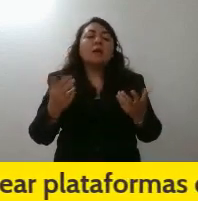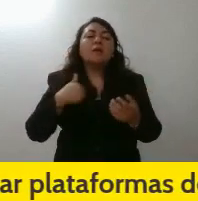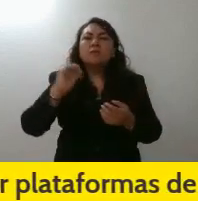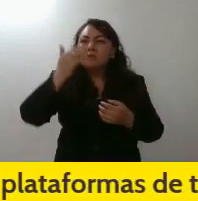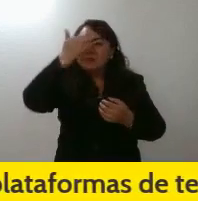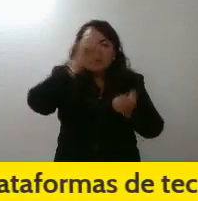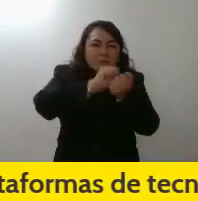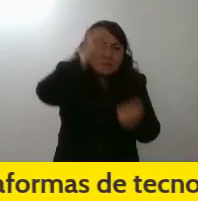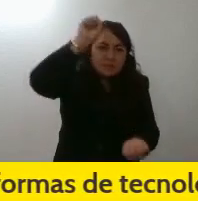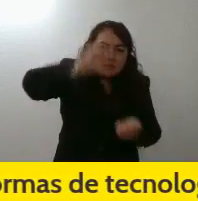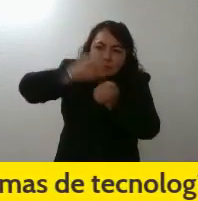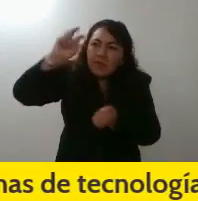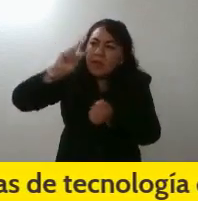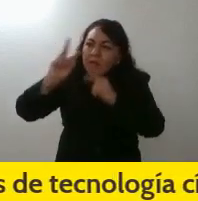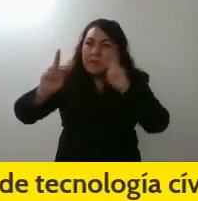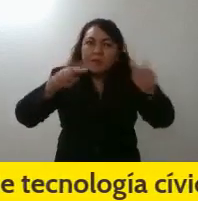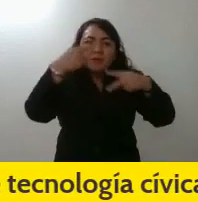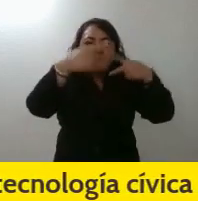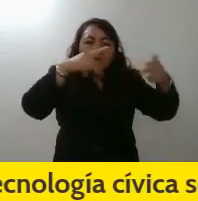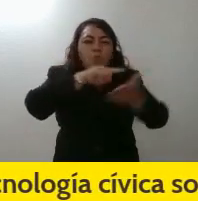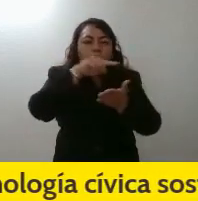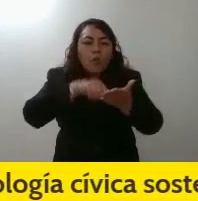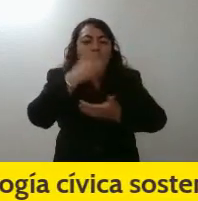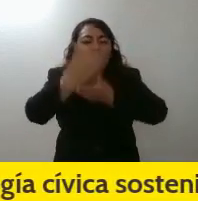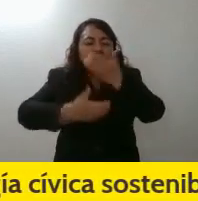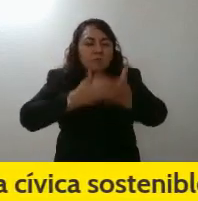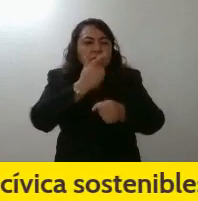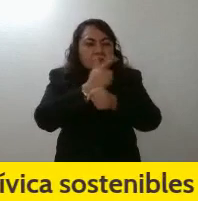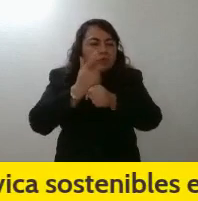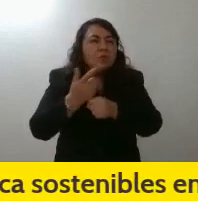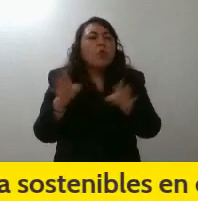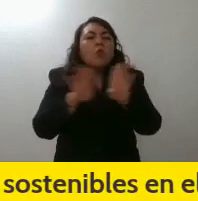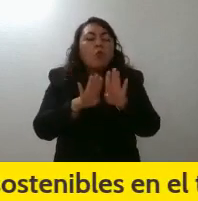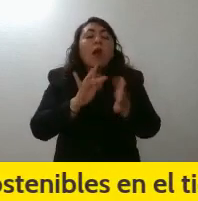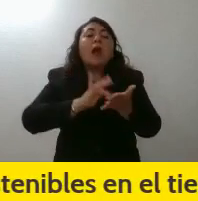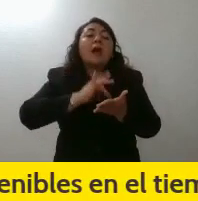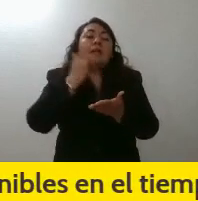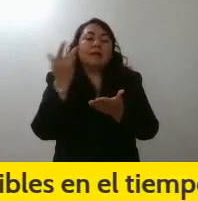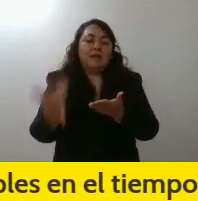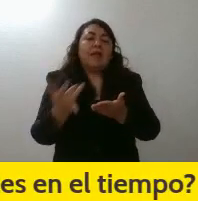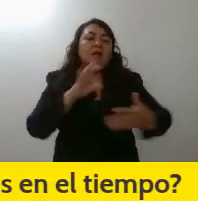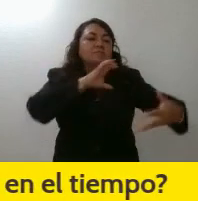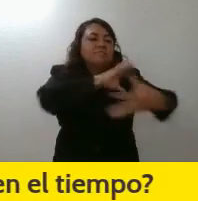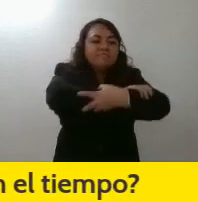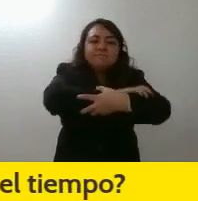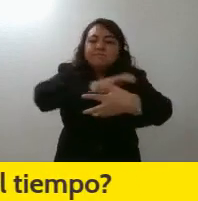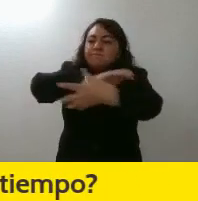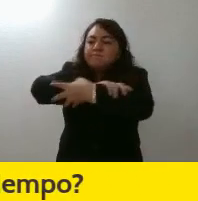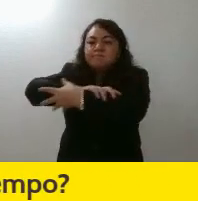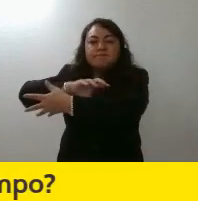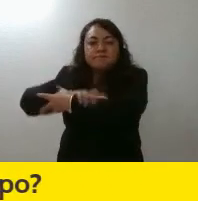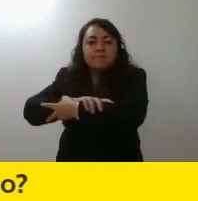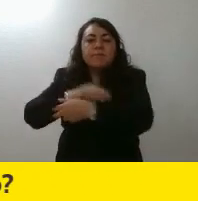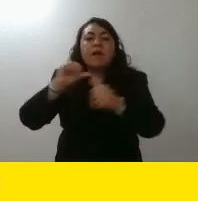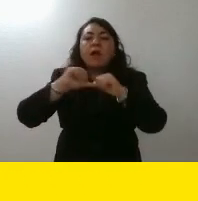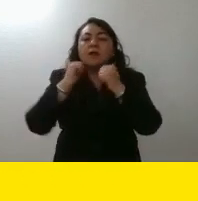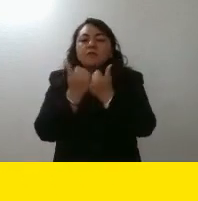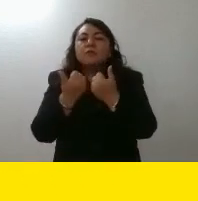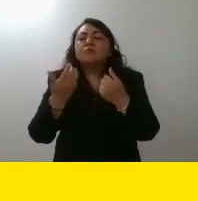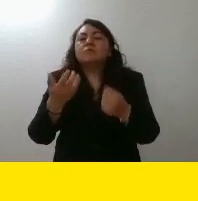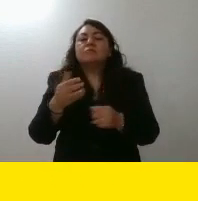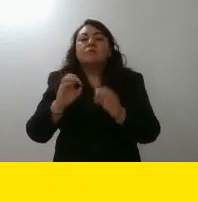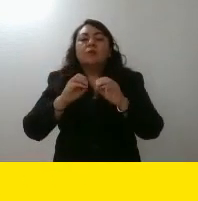conocer la información de esos lugares, de esos servicios, etcétera, era con estas alianzas con otras organizaciones